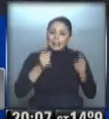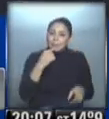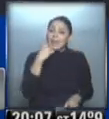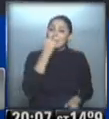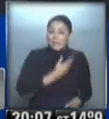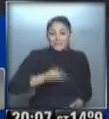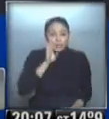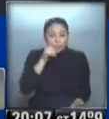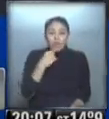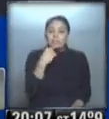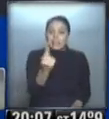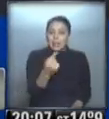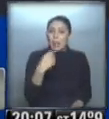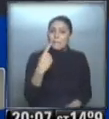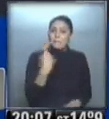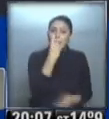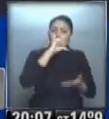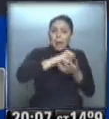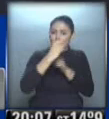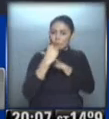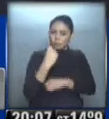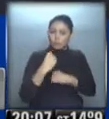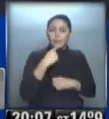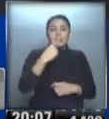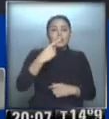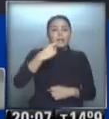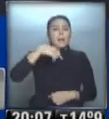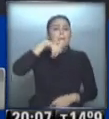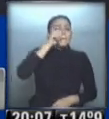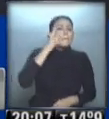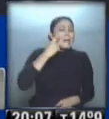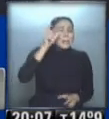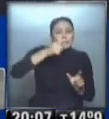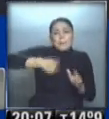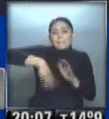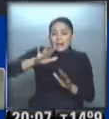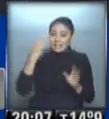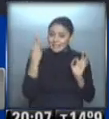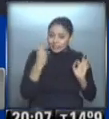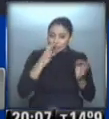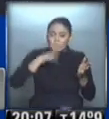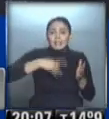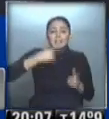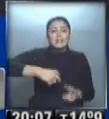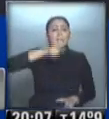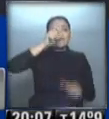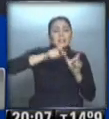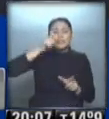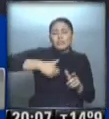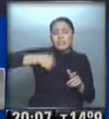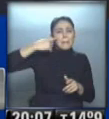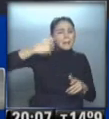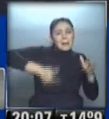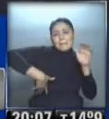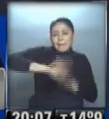el presidente de los Estados Unidos, la primera potencia mundial, que decenas de miles de personas, palabras textuales, decenas de miles de personas,